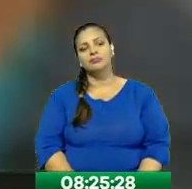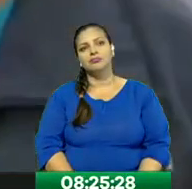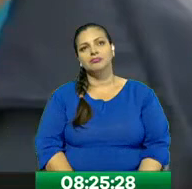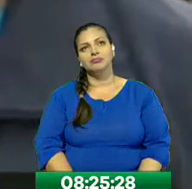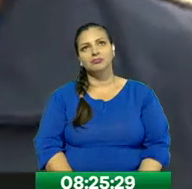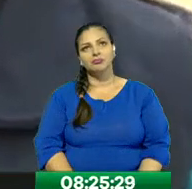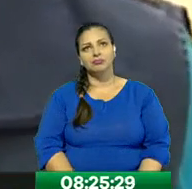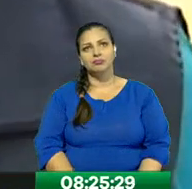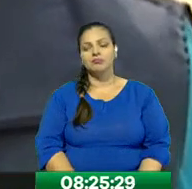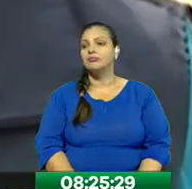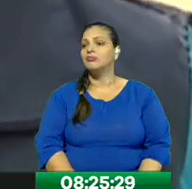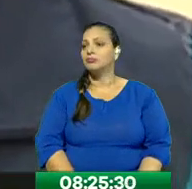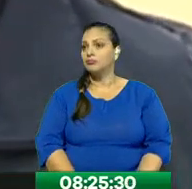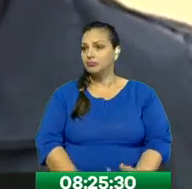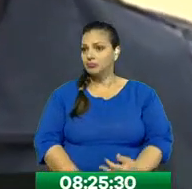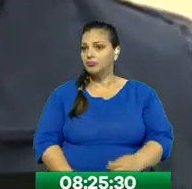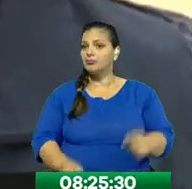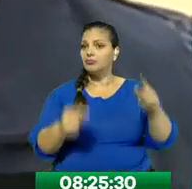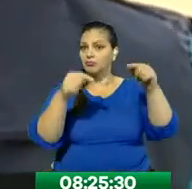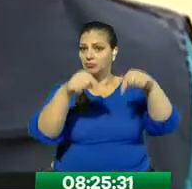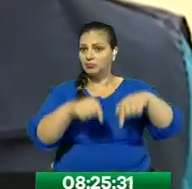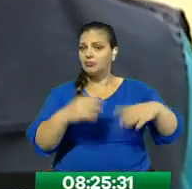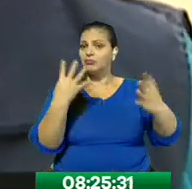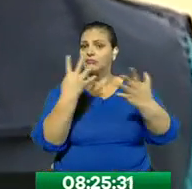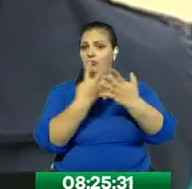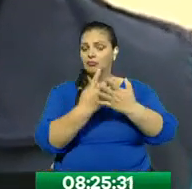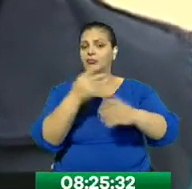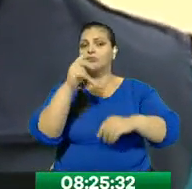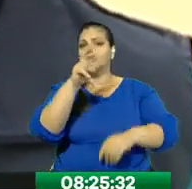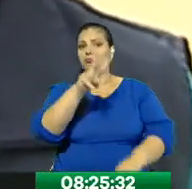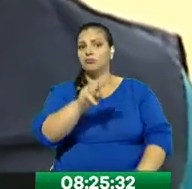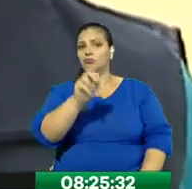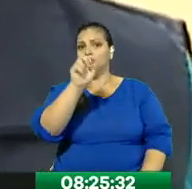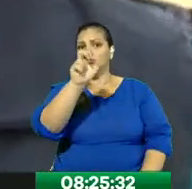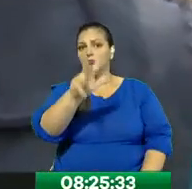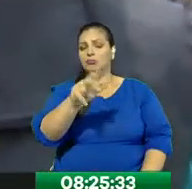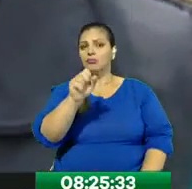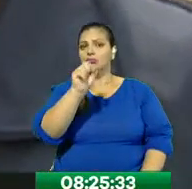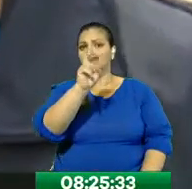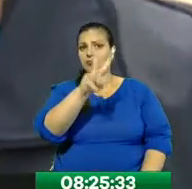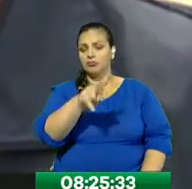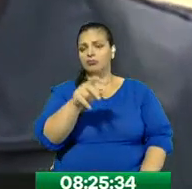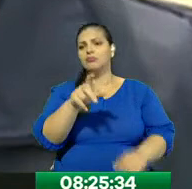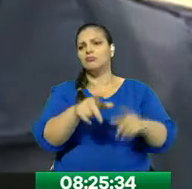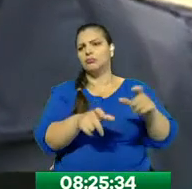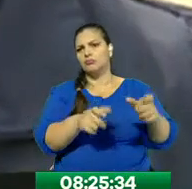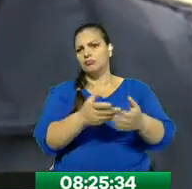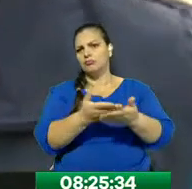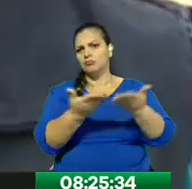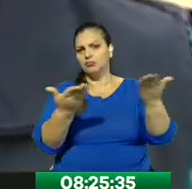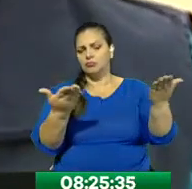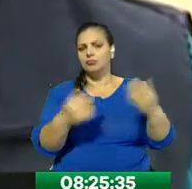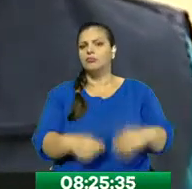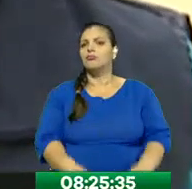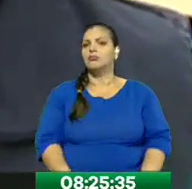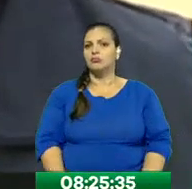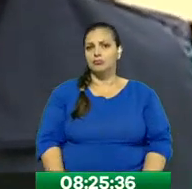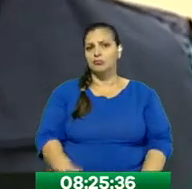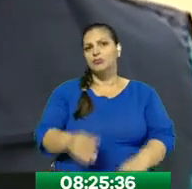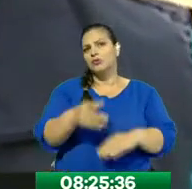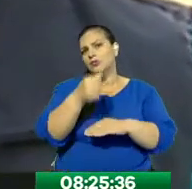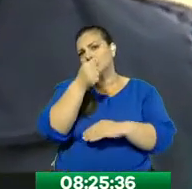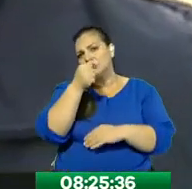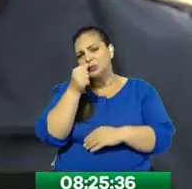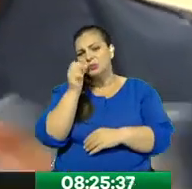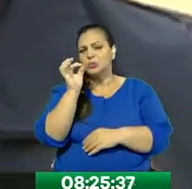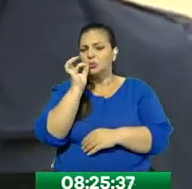Tenemos 232 PACLs, específicamente bajo este pabellón con consumo problemático de sustancias. Actualmente todos ya están en el